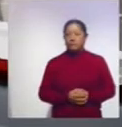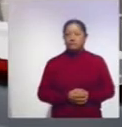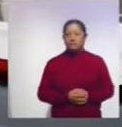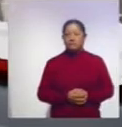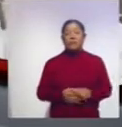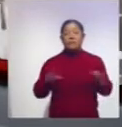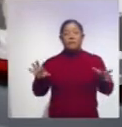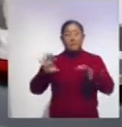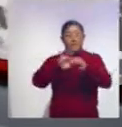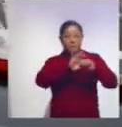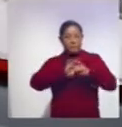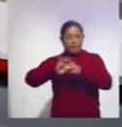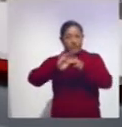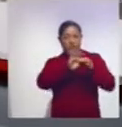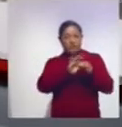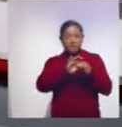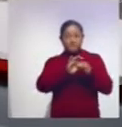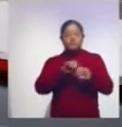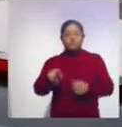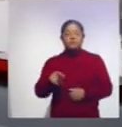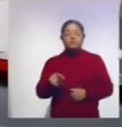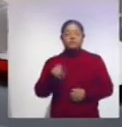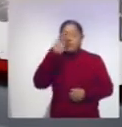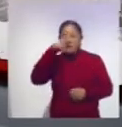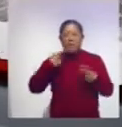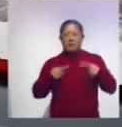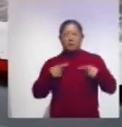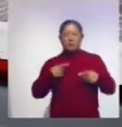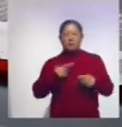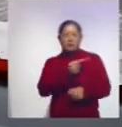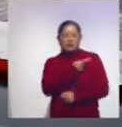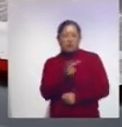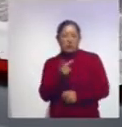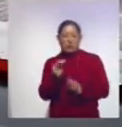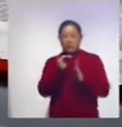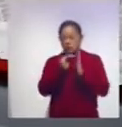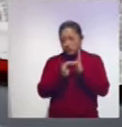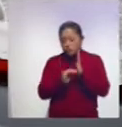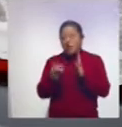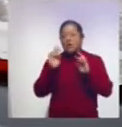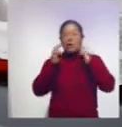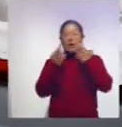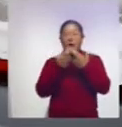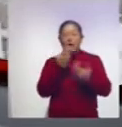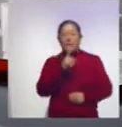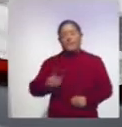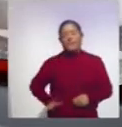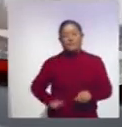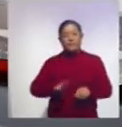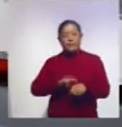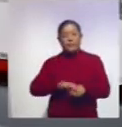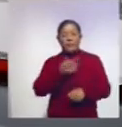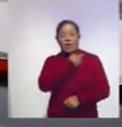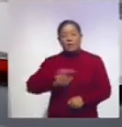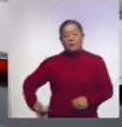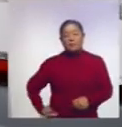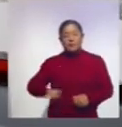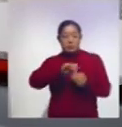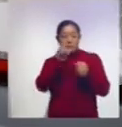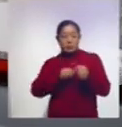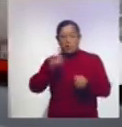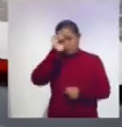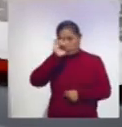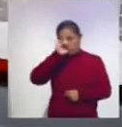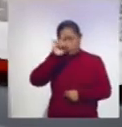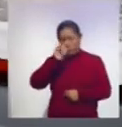Para unir esfuerzos en reducción de la pobreza extrema en Tlaxcala, se reúne el gobernador Marco Mena con el presidente nacional del Consejo